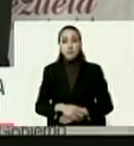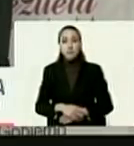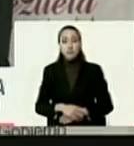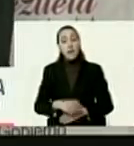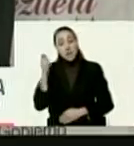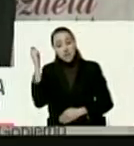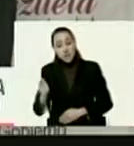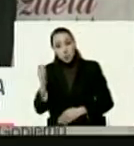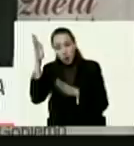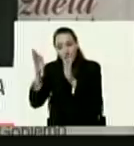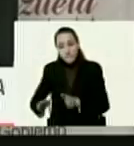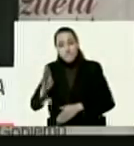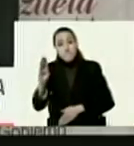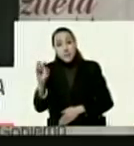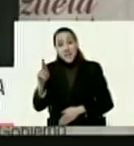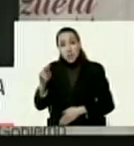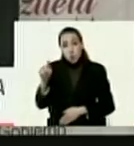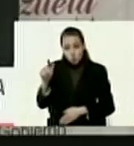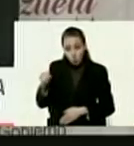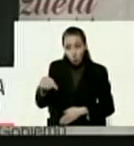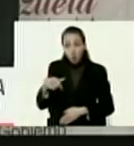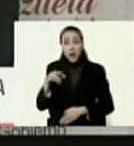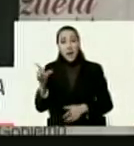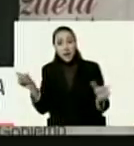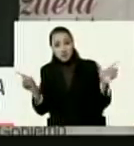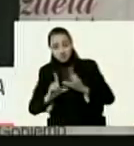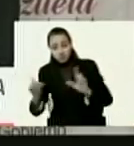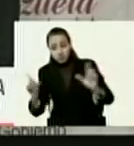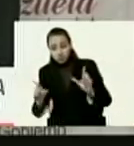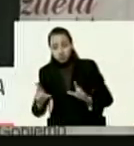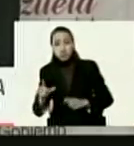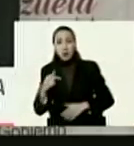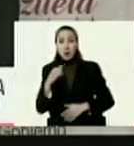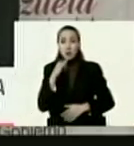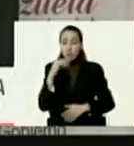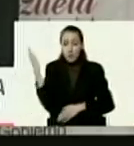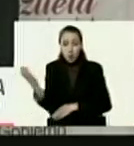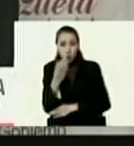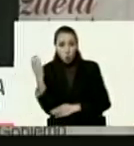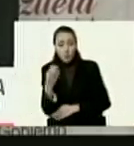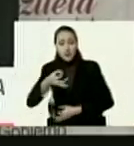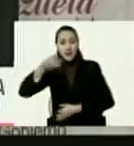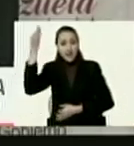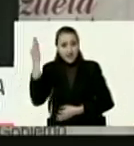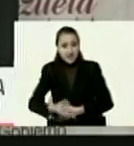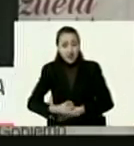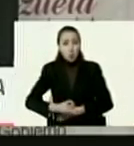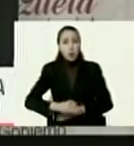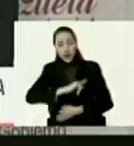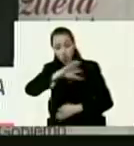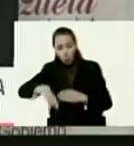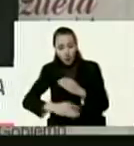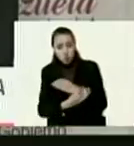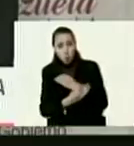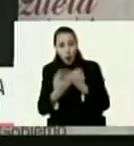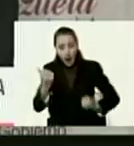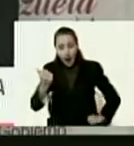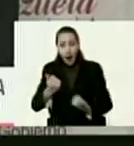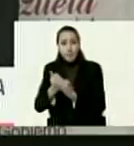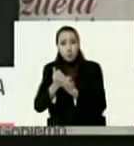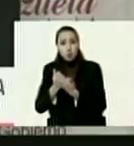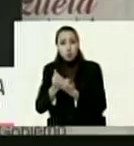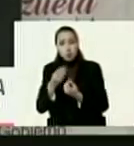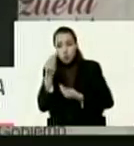Diputado José Brito, este es el medio NTN 24 de Colombia. Diputado José Brito asegura que Guaidó encubrió presunta estafa del